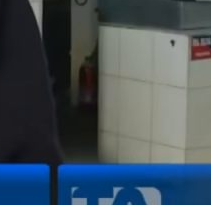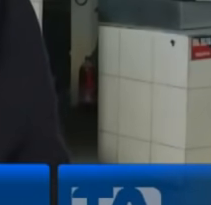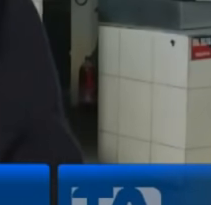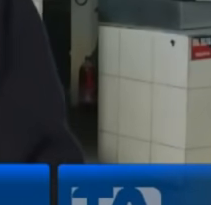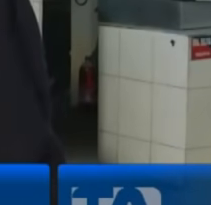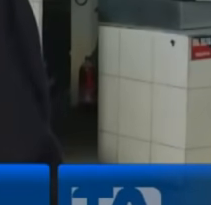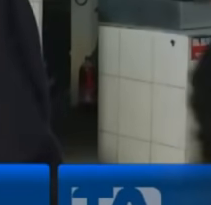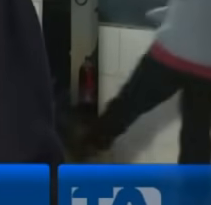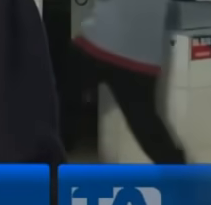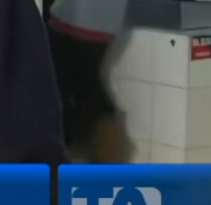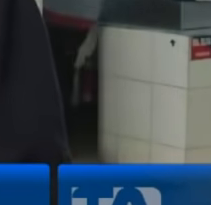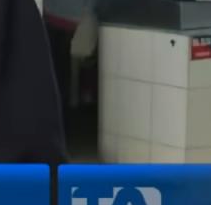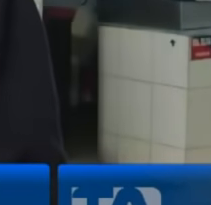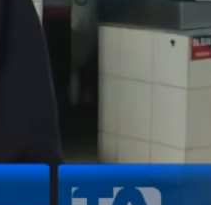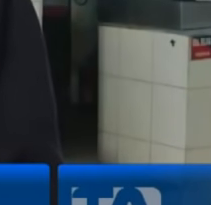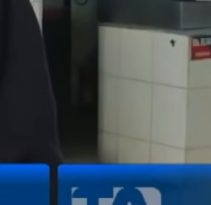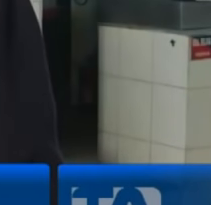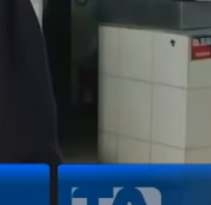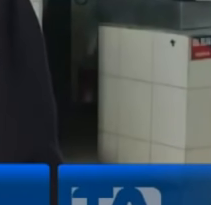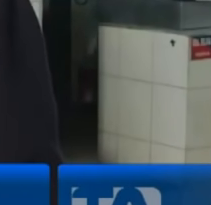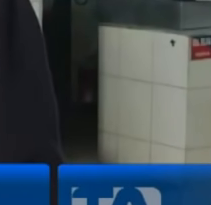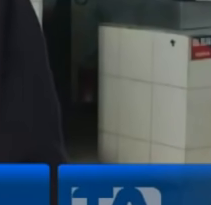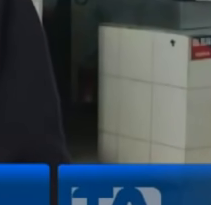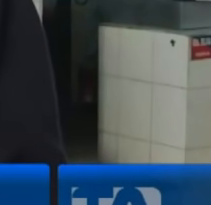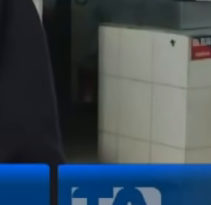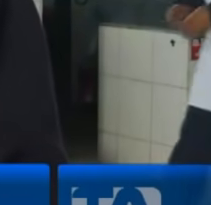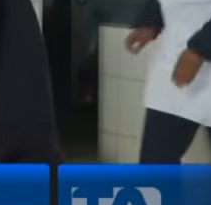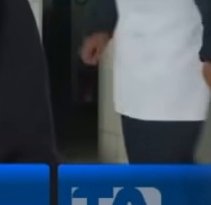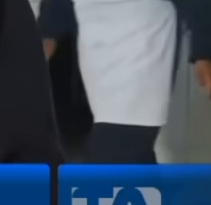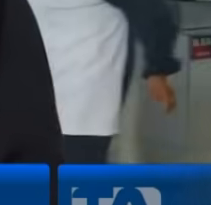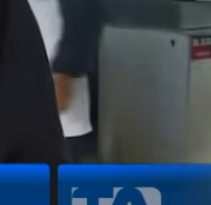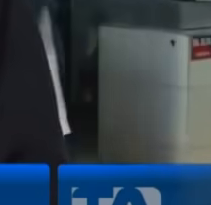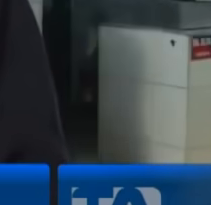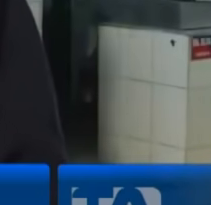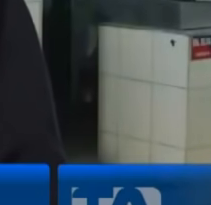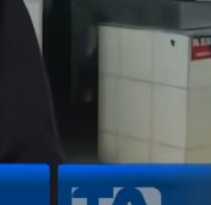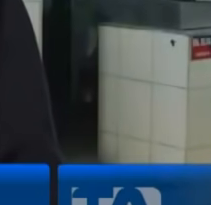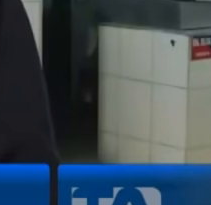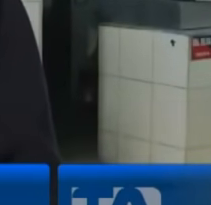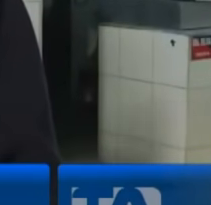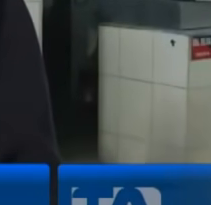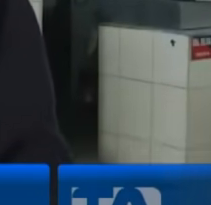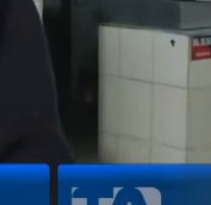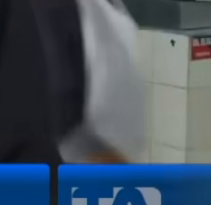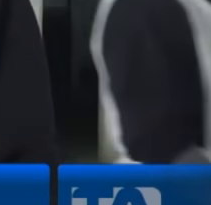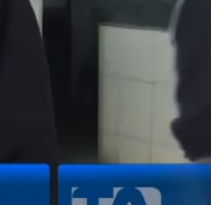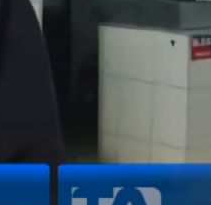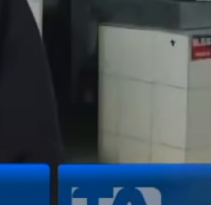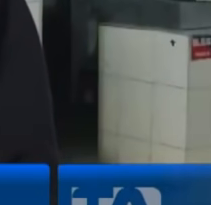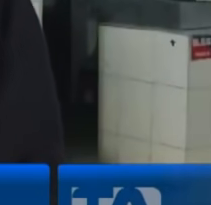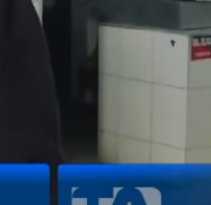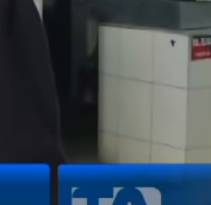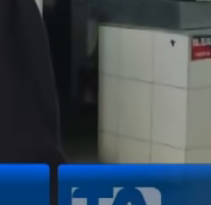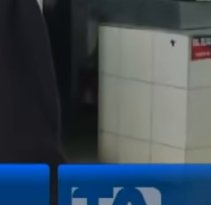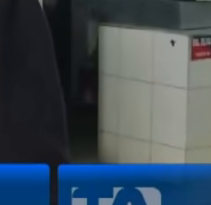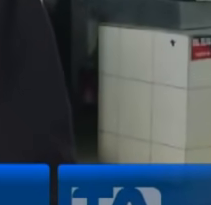porque aquí, como en todos los mercados de Quito, se realizan diferentes operativos para garantizar que se cumplan las medidas de bioseguridad en estos